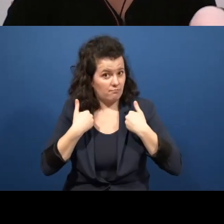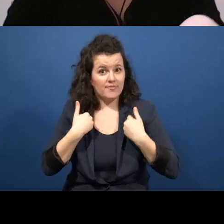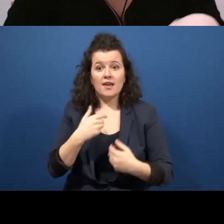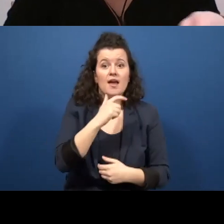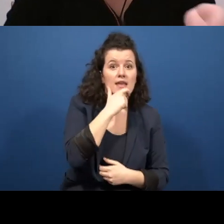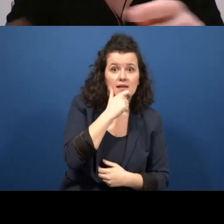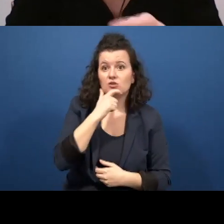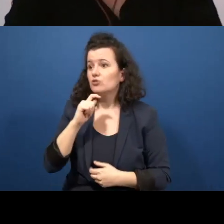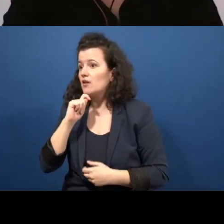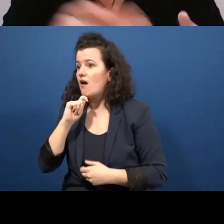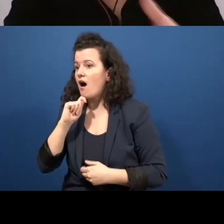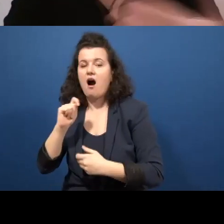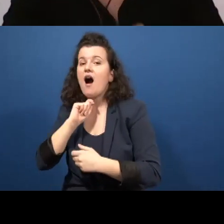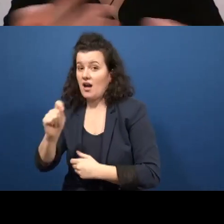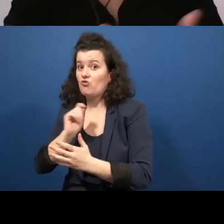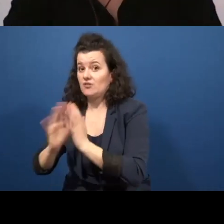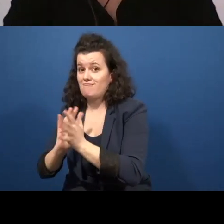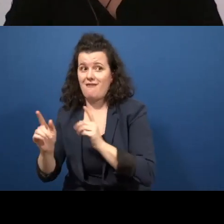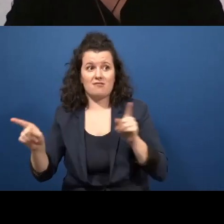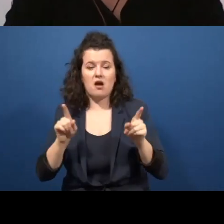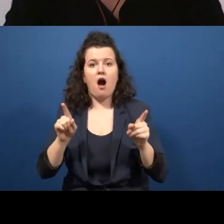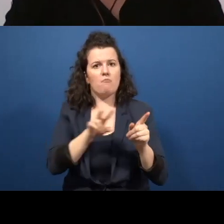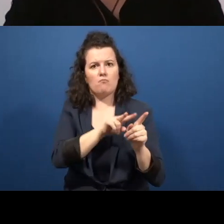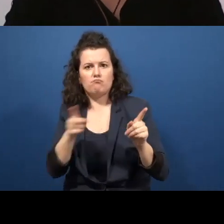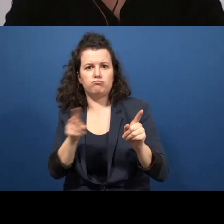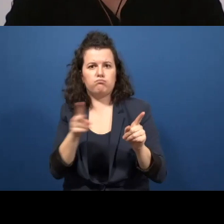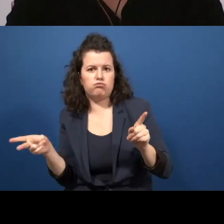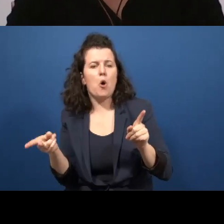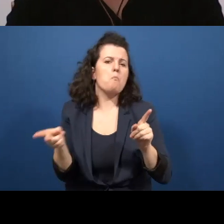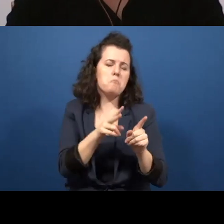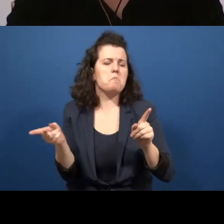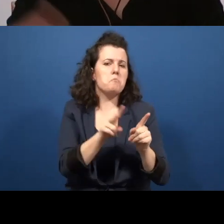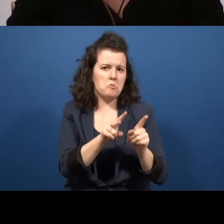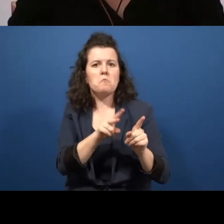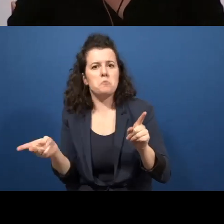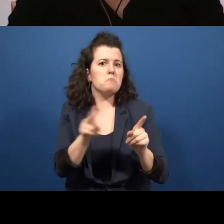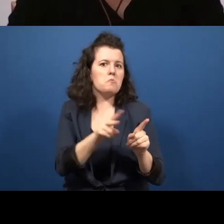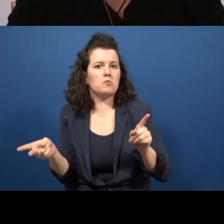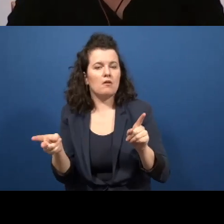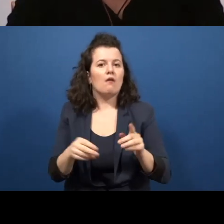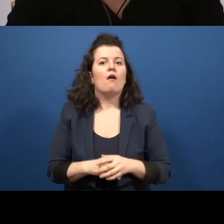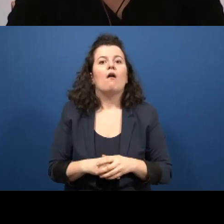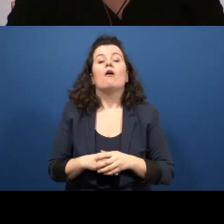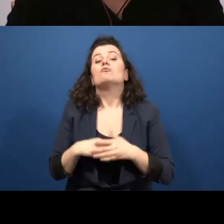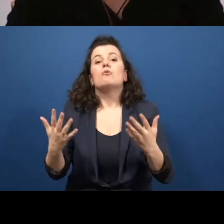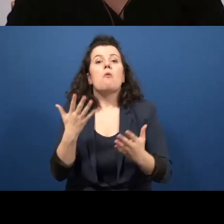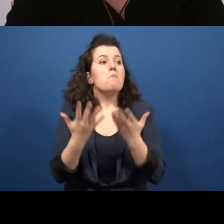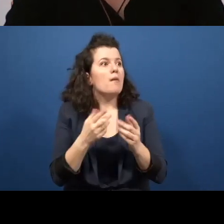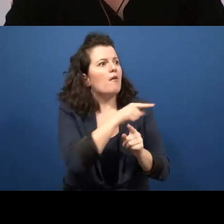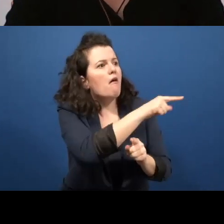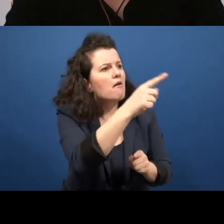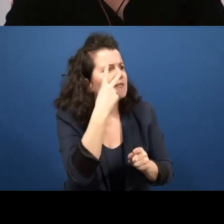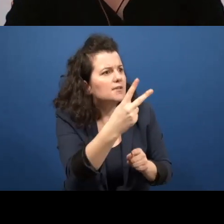gran frecuencia entre la lengua de signos húngara e inglés. Así es que puedo transferir